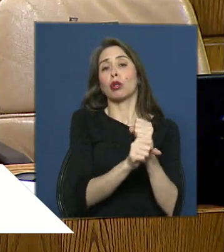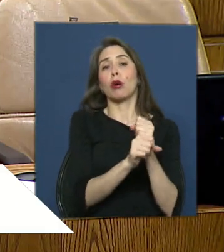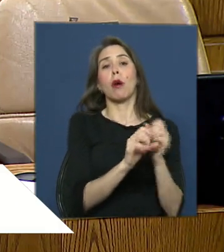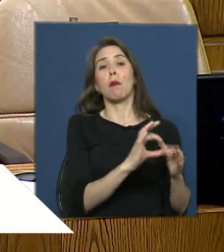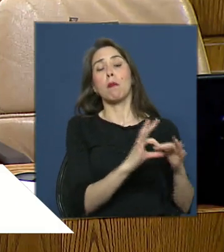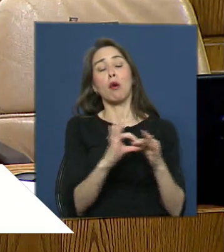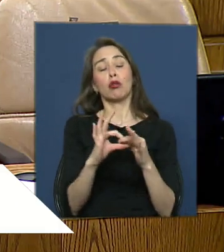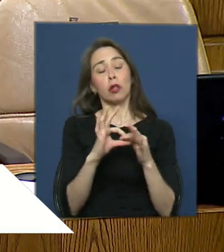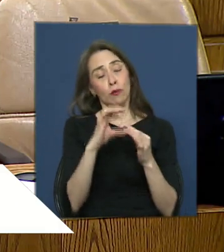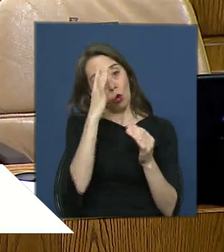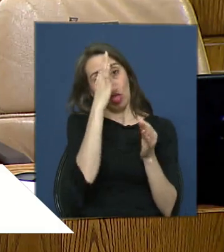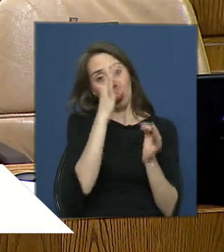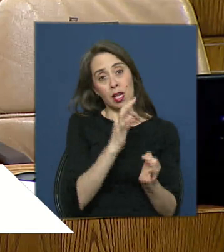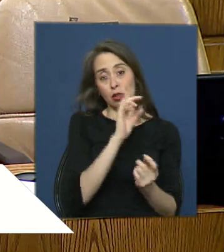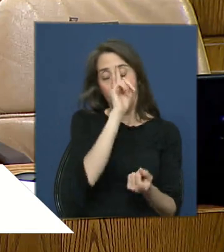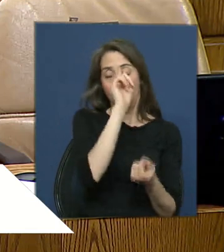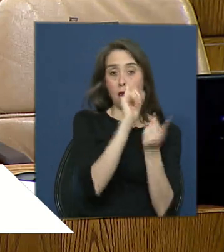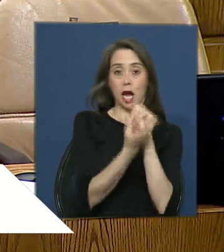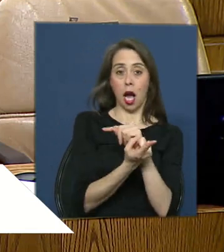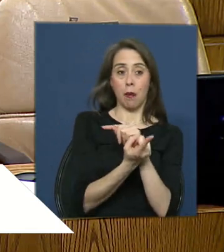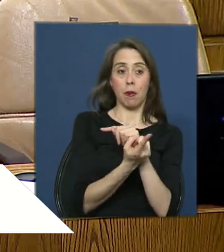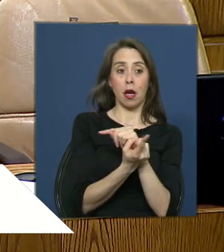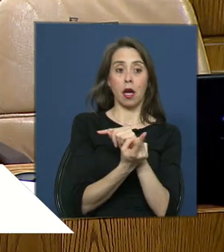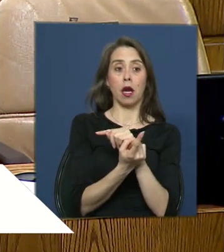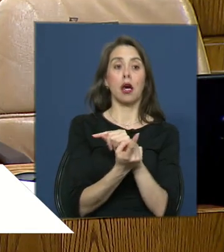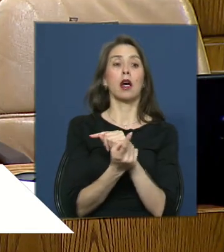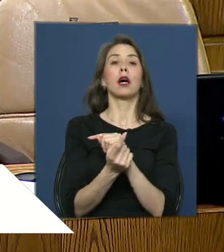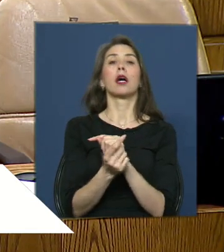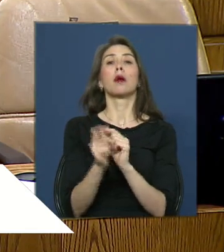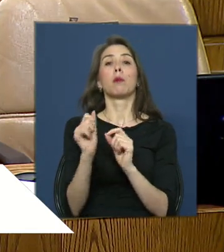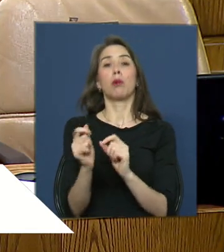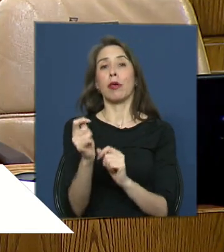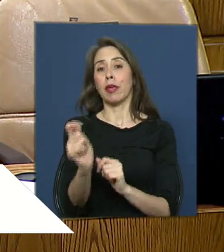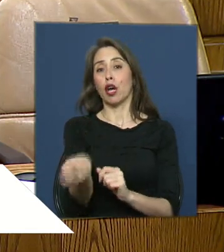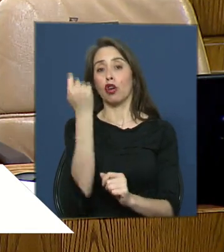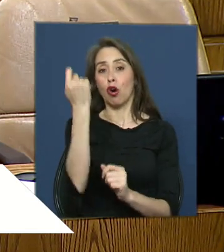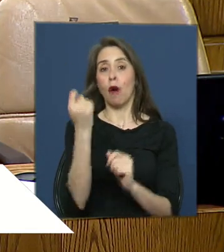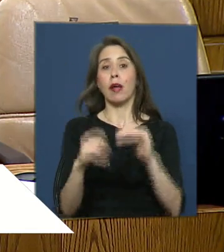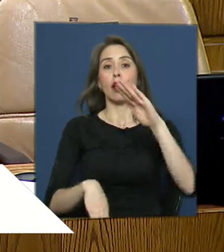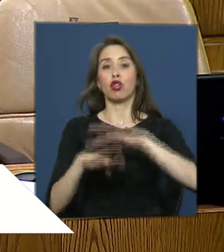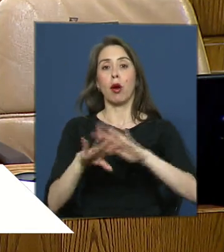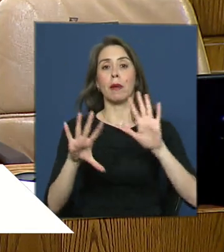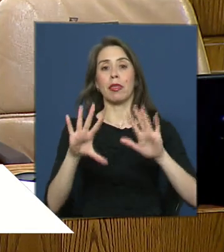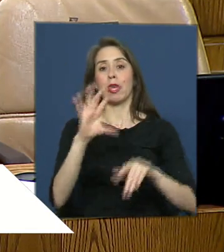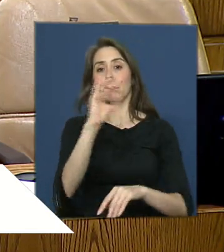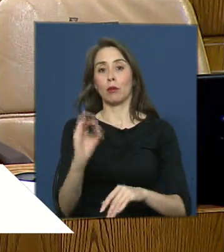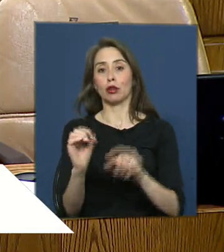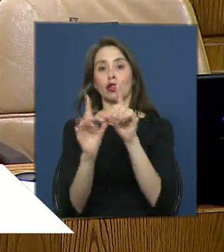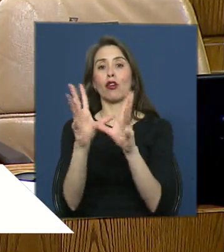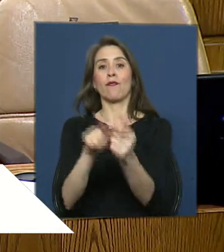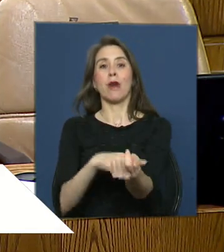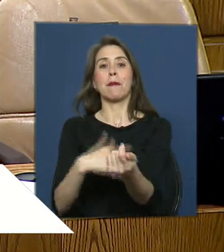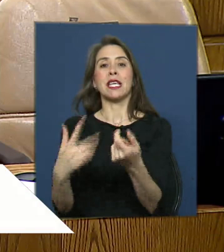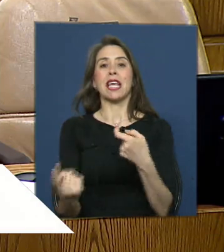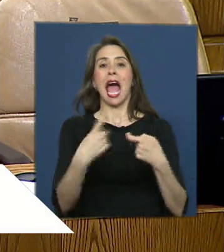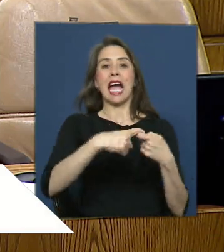cambiaran la decisión no podían cobrar más de un 10% a las familias que ya estaban.